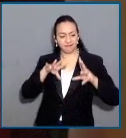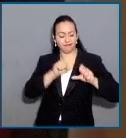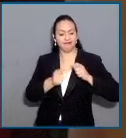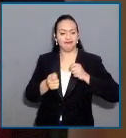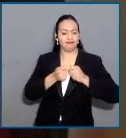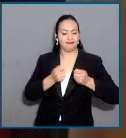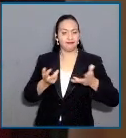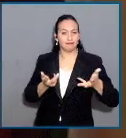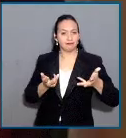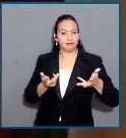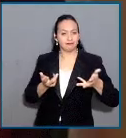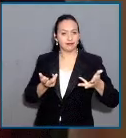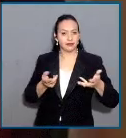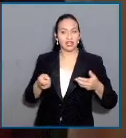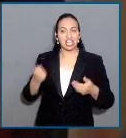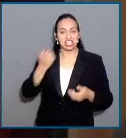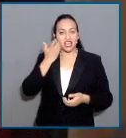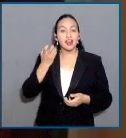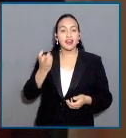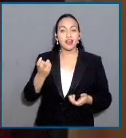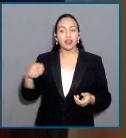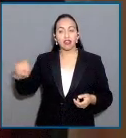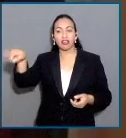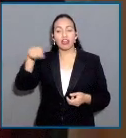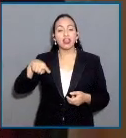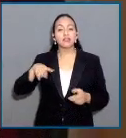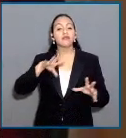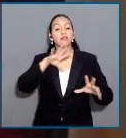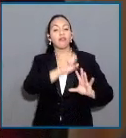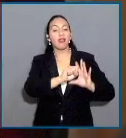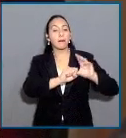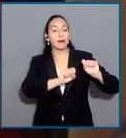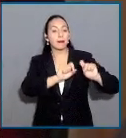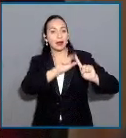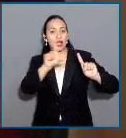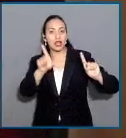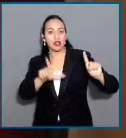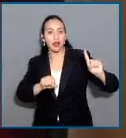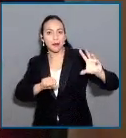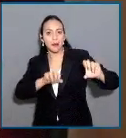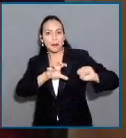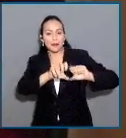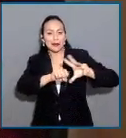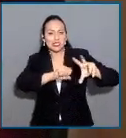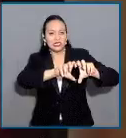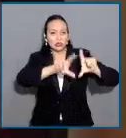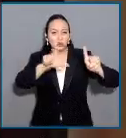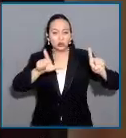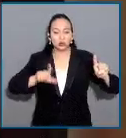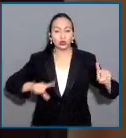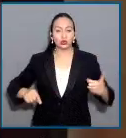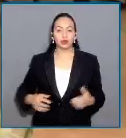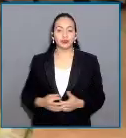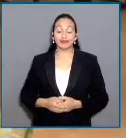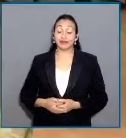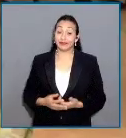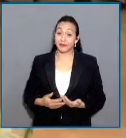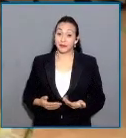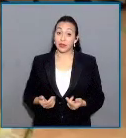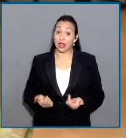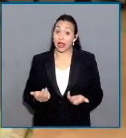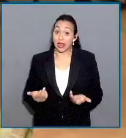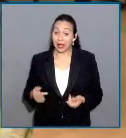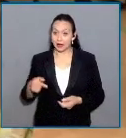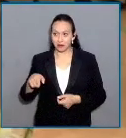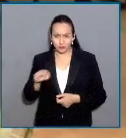a erosionar o a subvertir las instituciones democráticas. Resaltó que resulta paradójico que a pesar de estas señales de